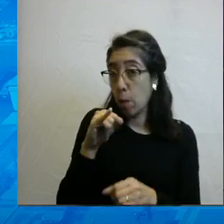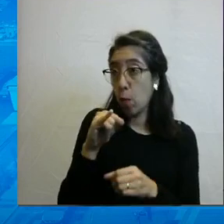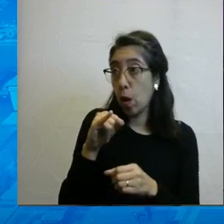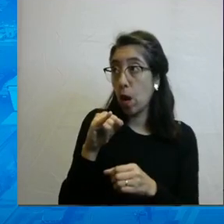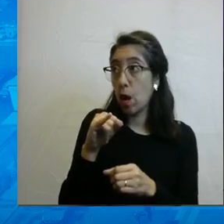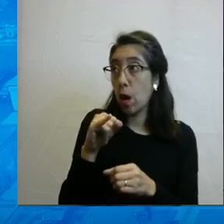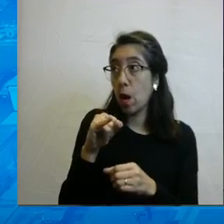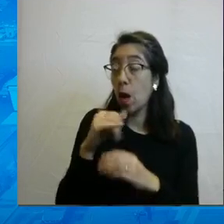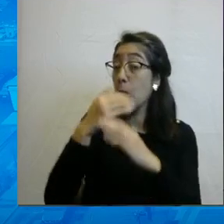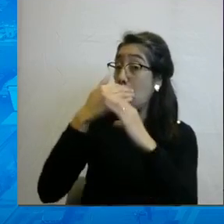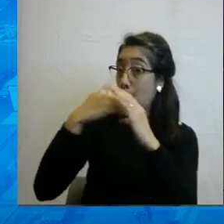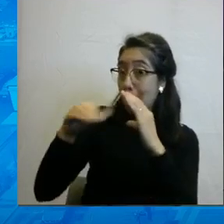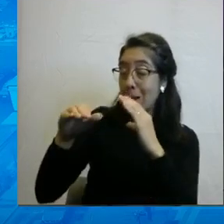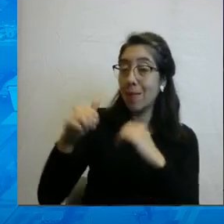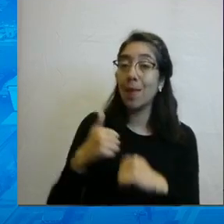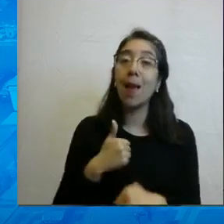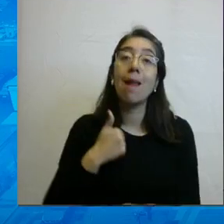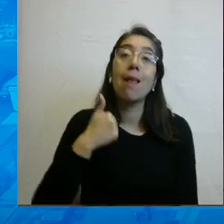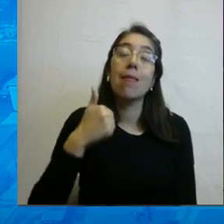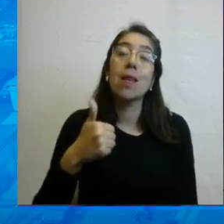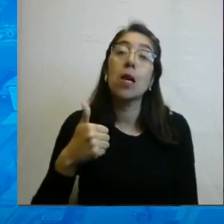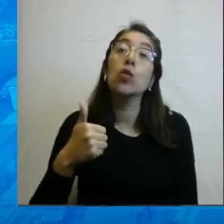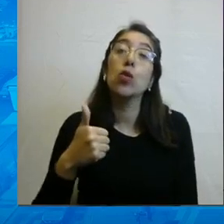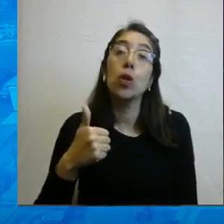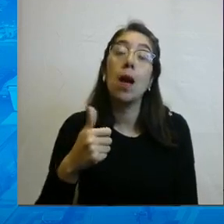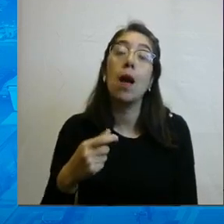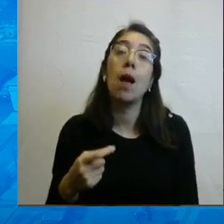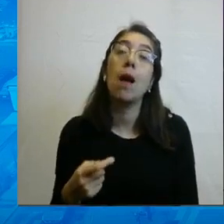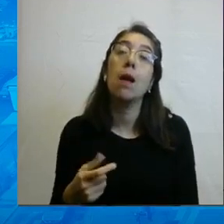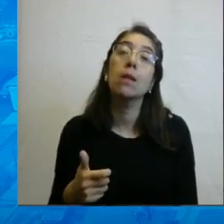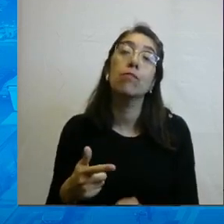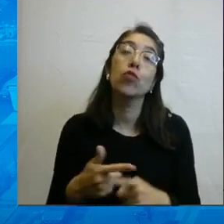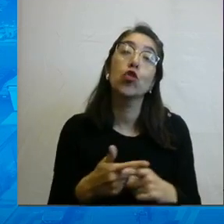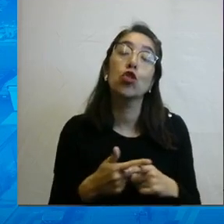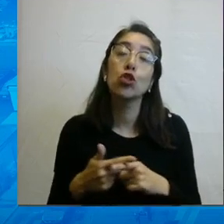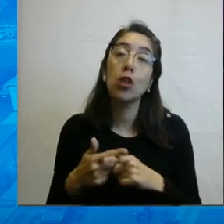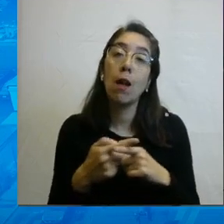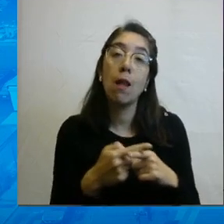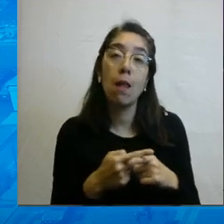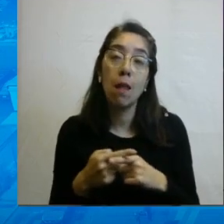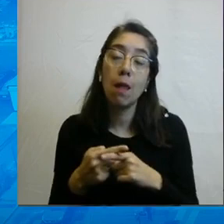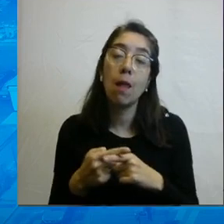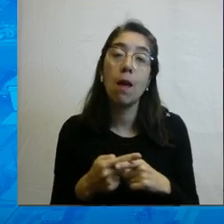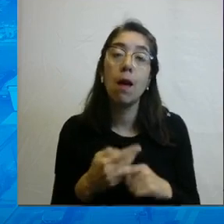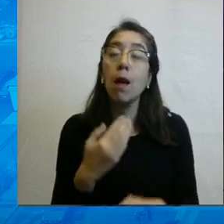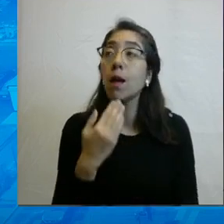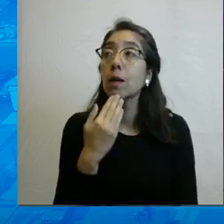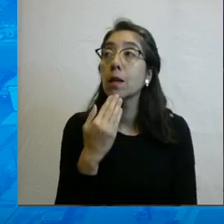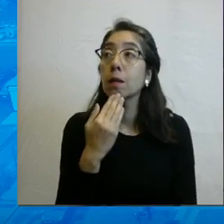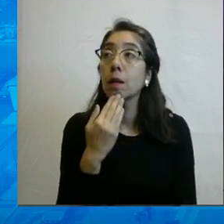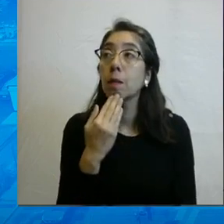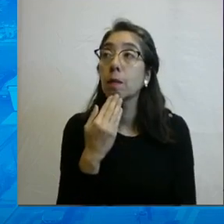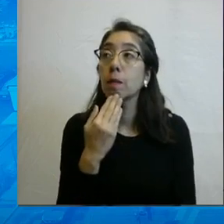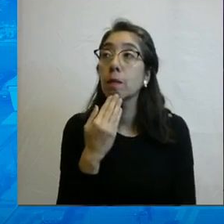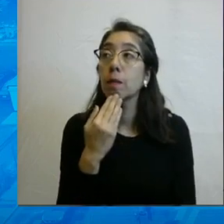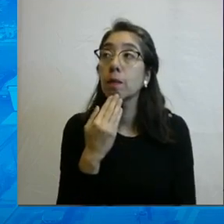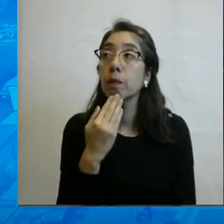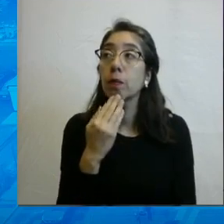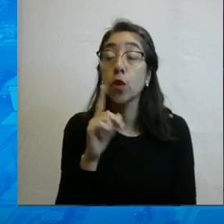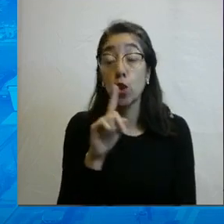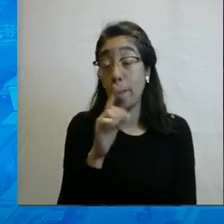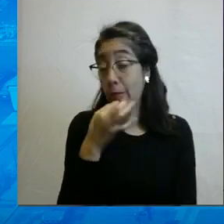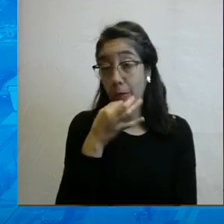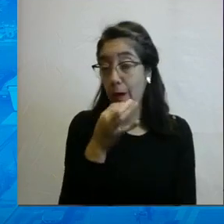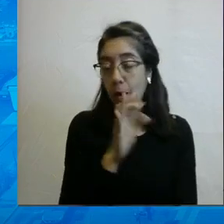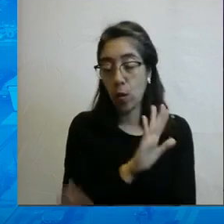directora de Dideco, en este caso, y le vamos a pasar también la palabra. No me diga los datos de la señora,